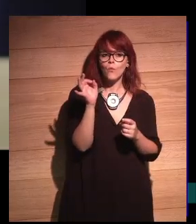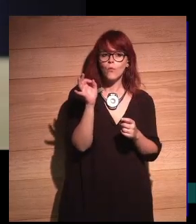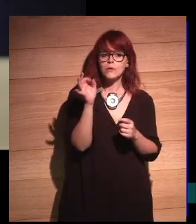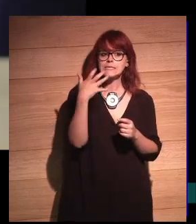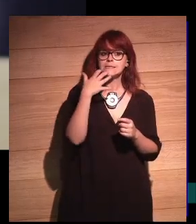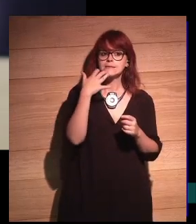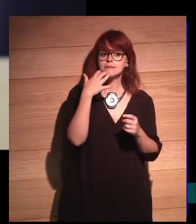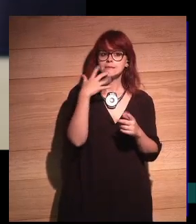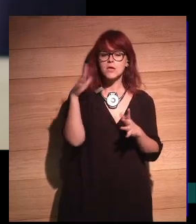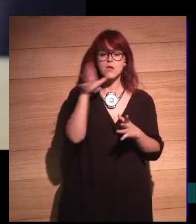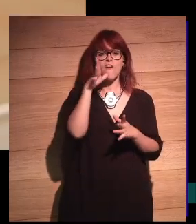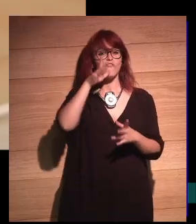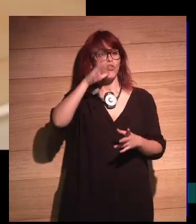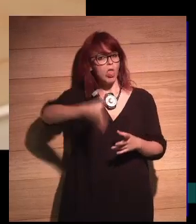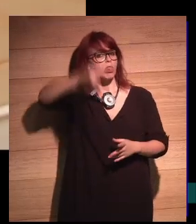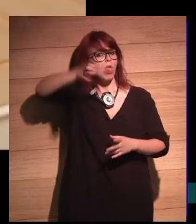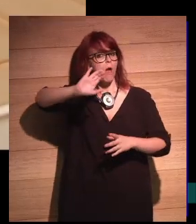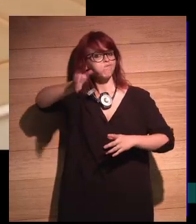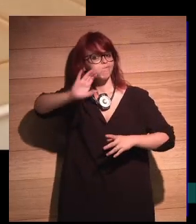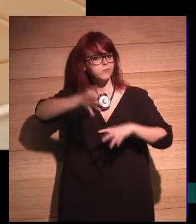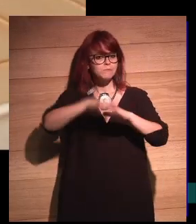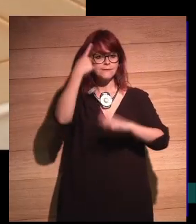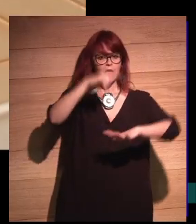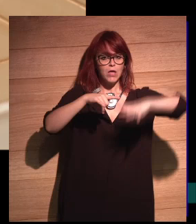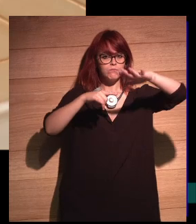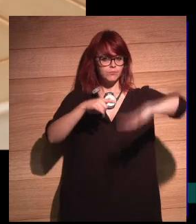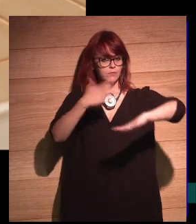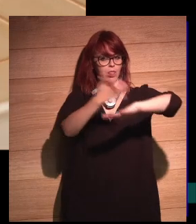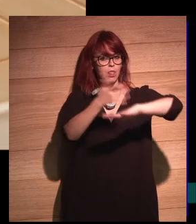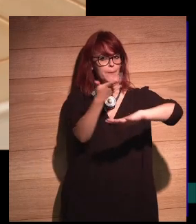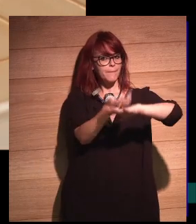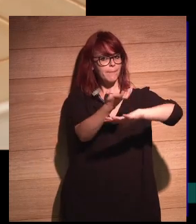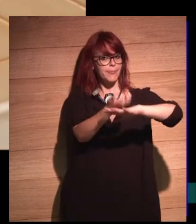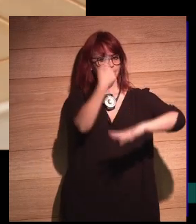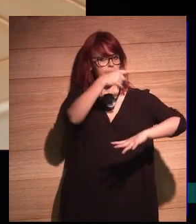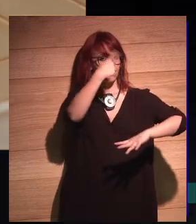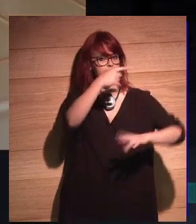si estamos moviendo la botella, si cogemos la botella, pues se sabe que hemos cogido la botella.